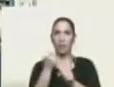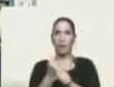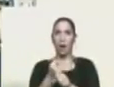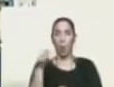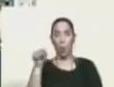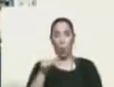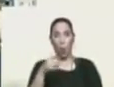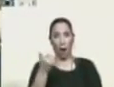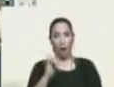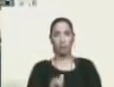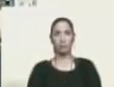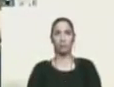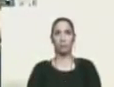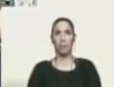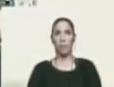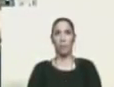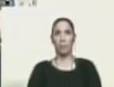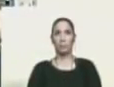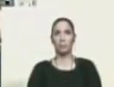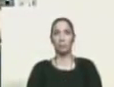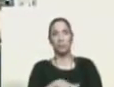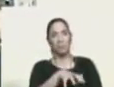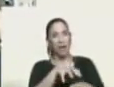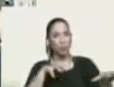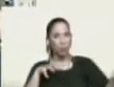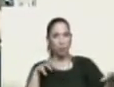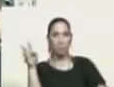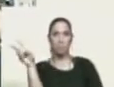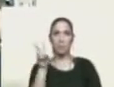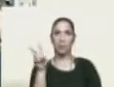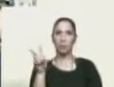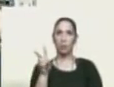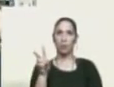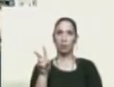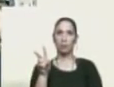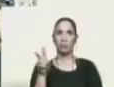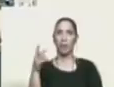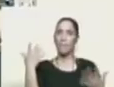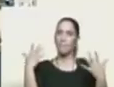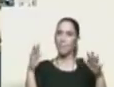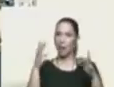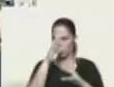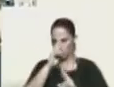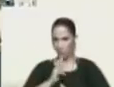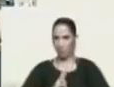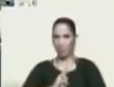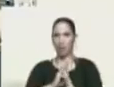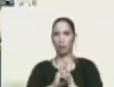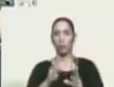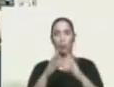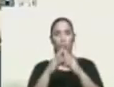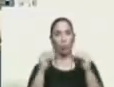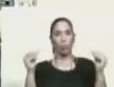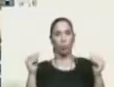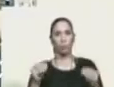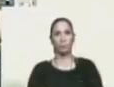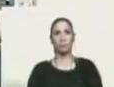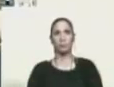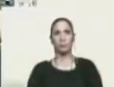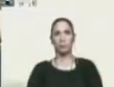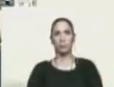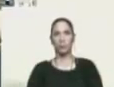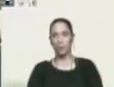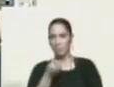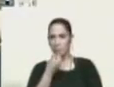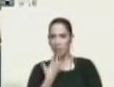tiene, por la mayoría de los venezolanos, el aplauso, el respeto de todos por el bien de